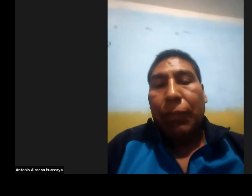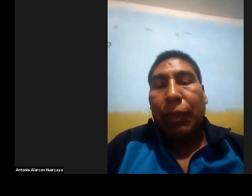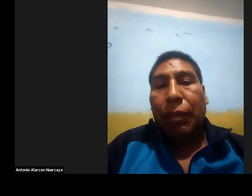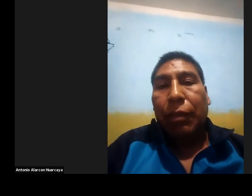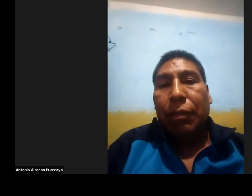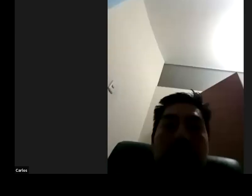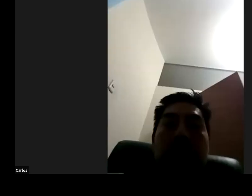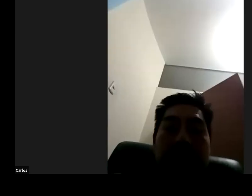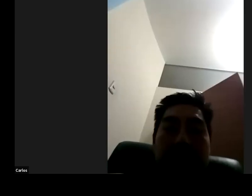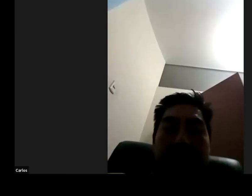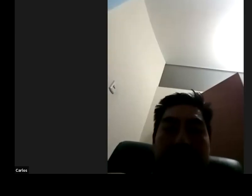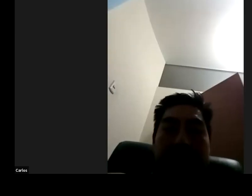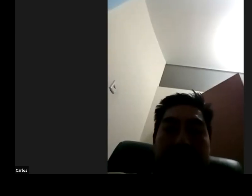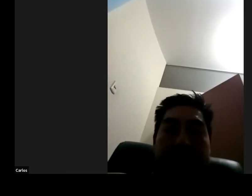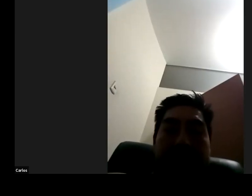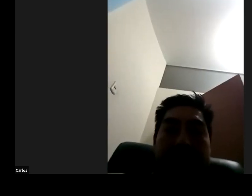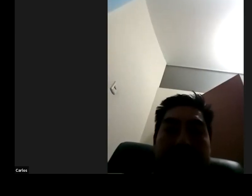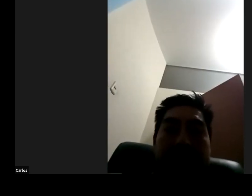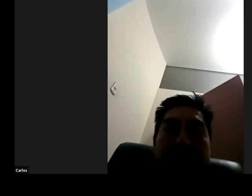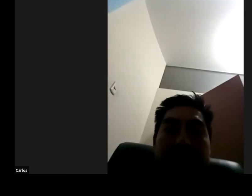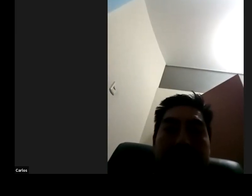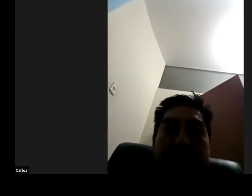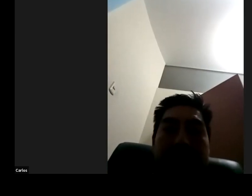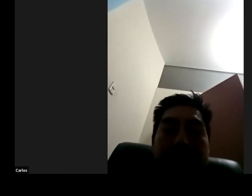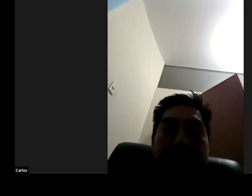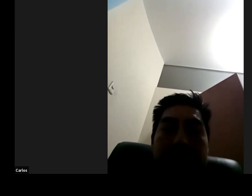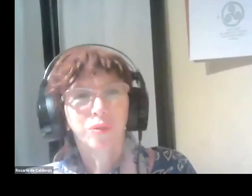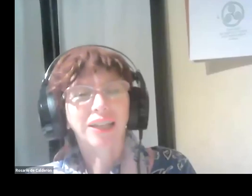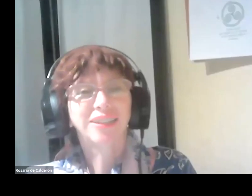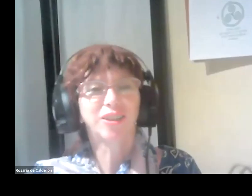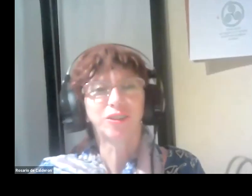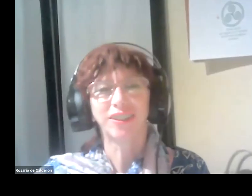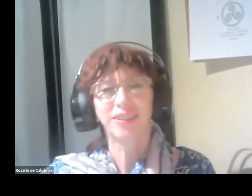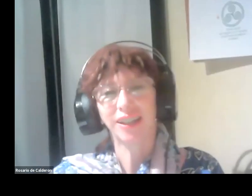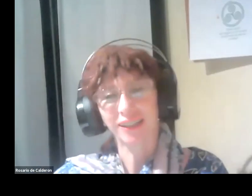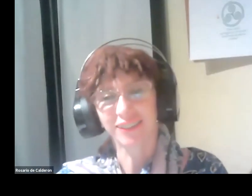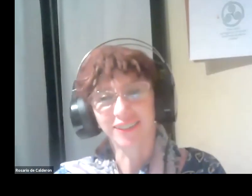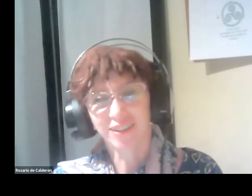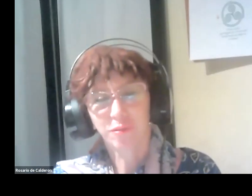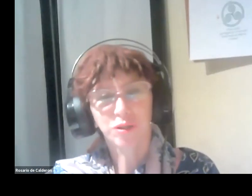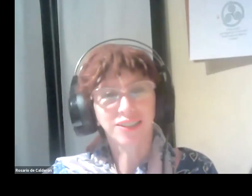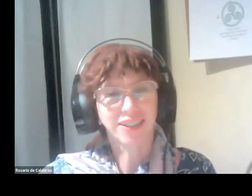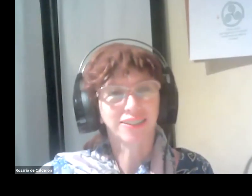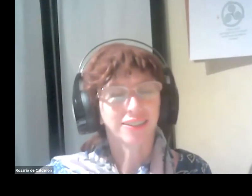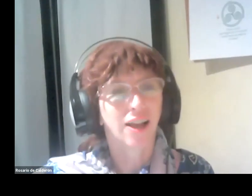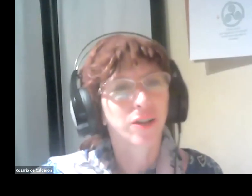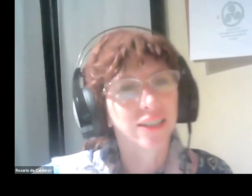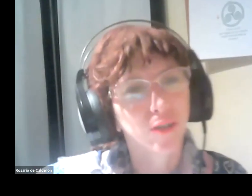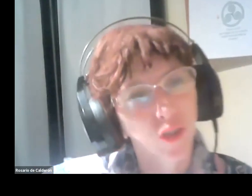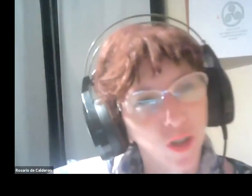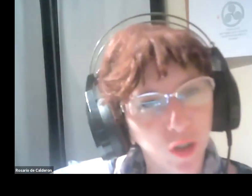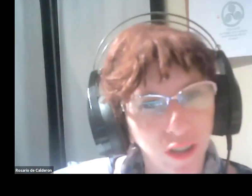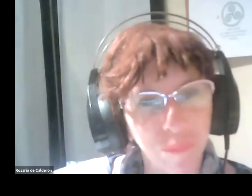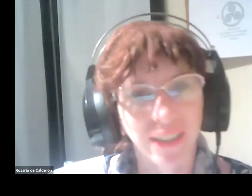demostrado y amable muy bien chicos excelente muchas gracias ahora